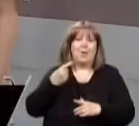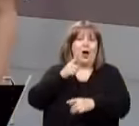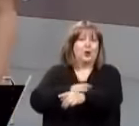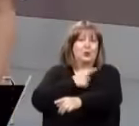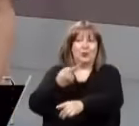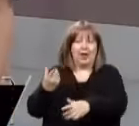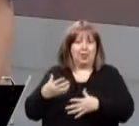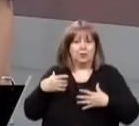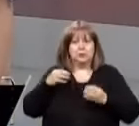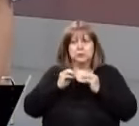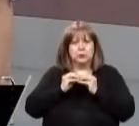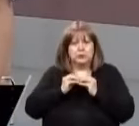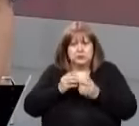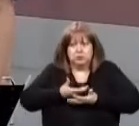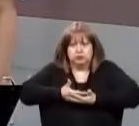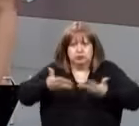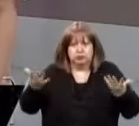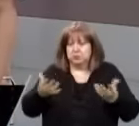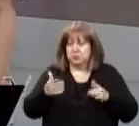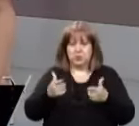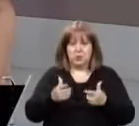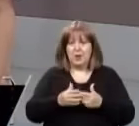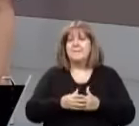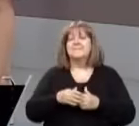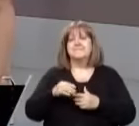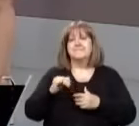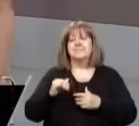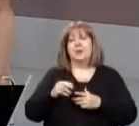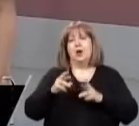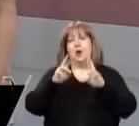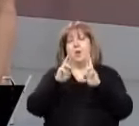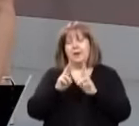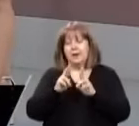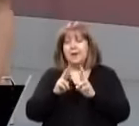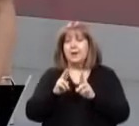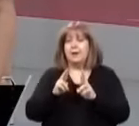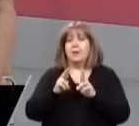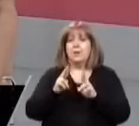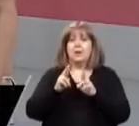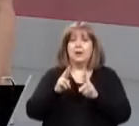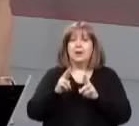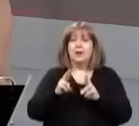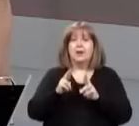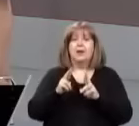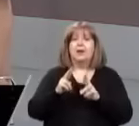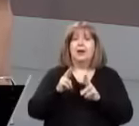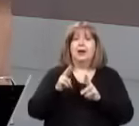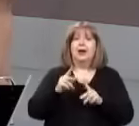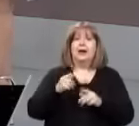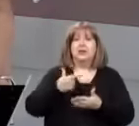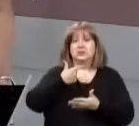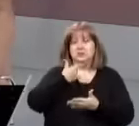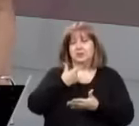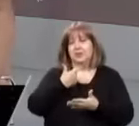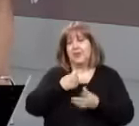Bueno, y ojalá que toda esa repercusión que ha tenido, ¿no?, en las redes, en la sociedad y demás, hagan que los que tienen que hacer, que los que tienen la posibilidad de